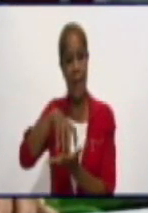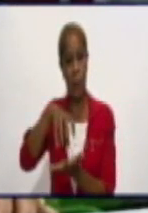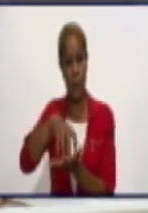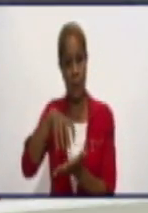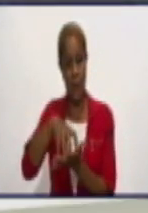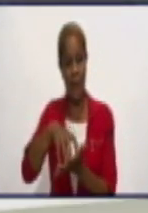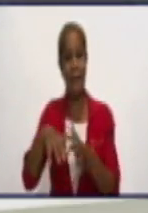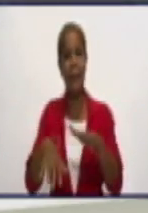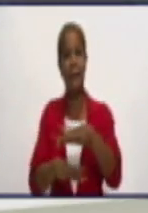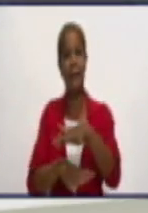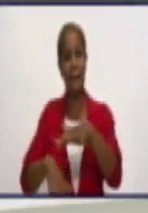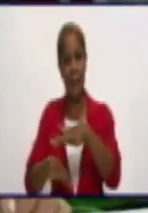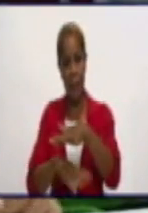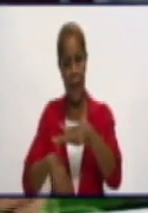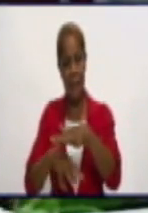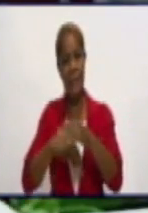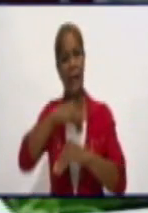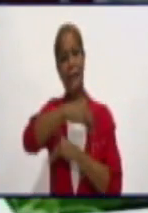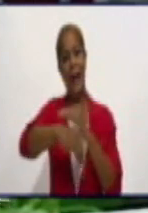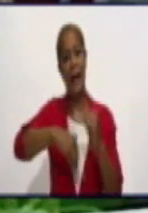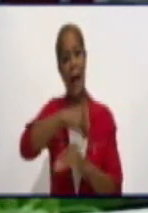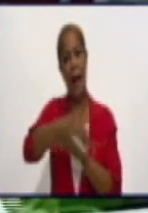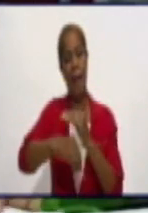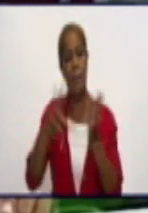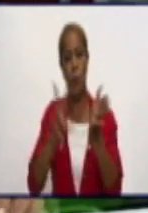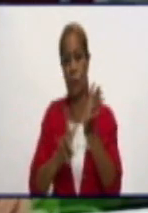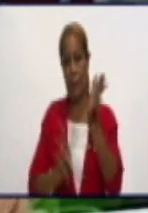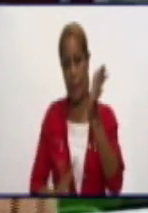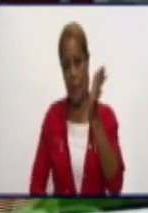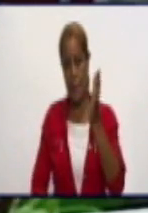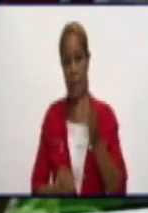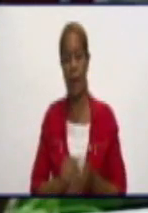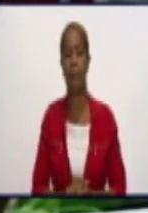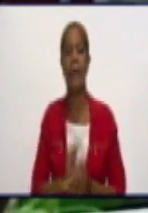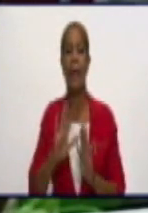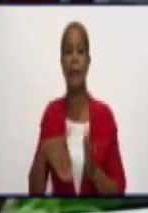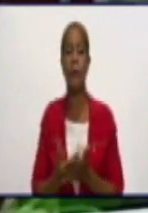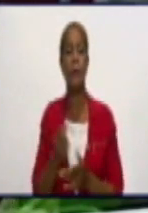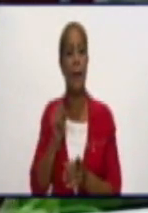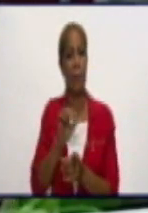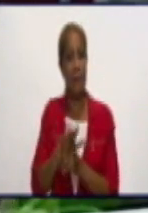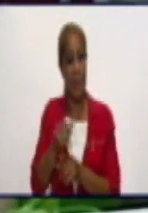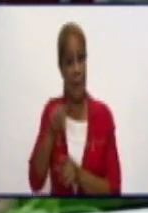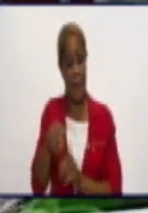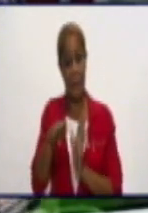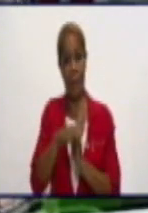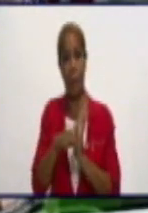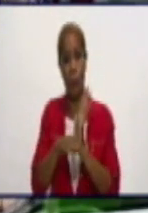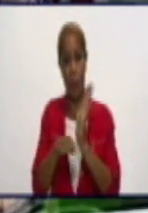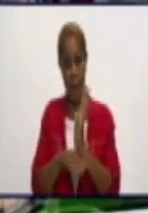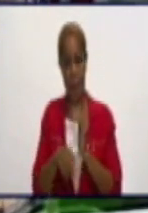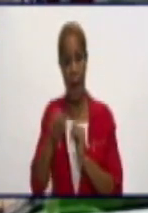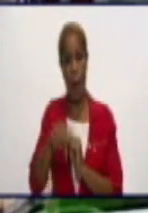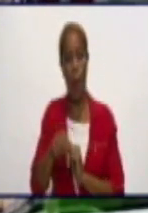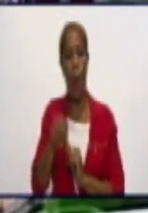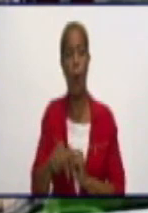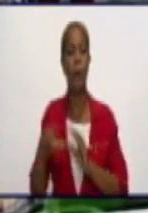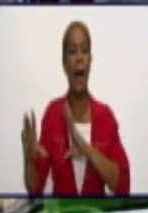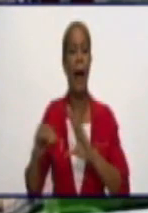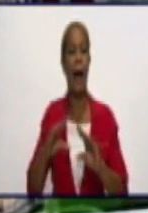de fuentes renovables de energía. Vamos a iniciar nuestro espacio, nuestro segmento, dialogando